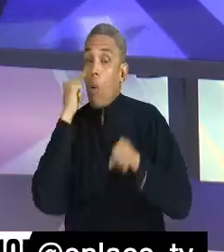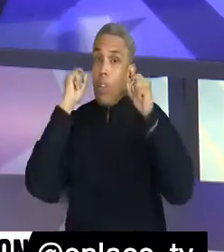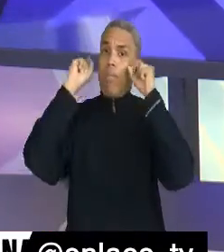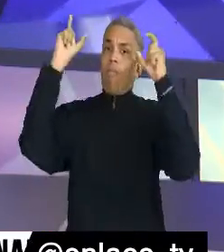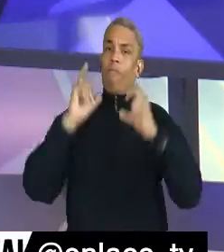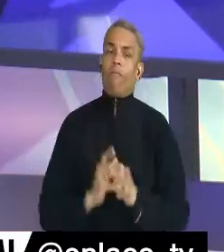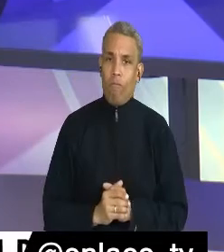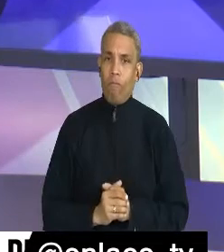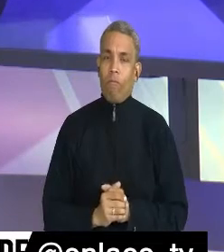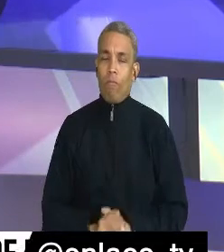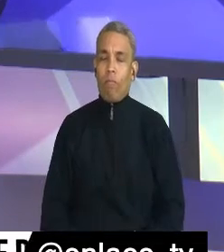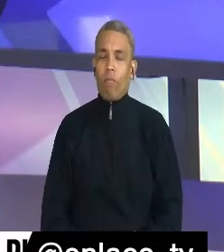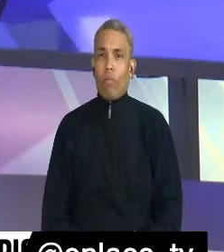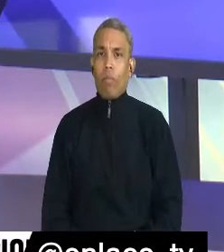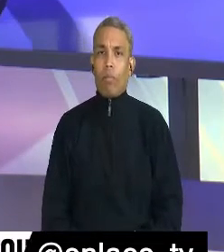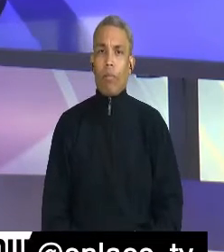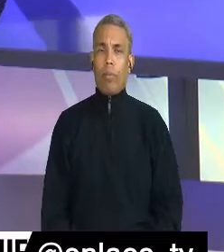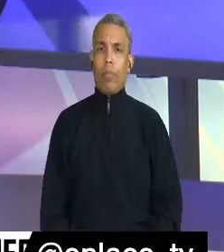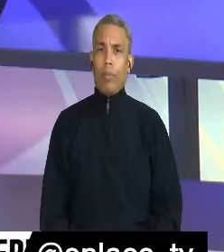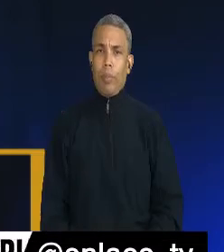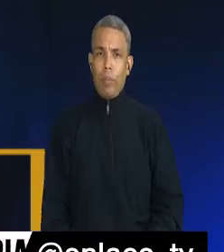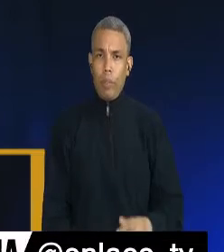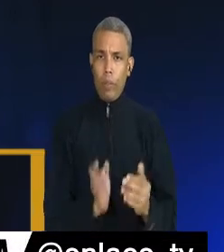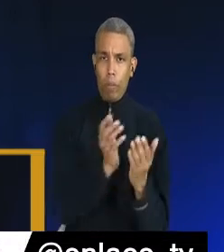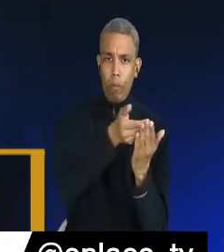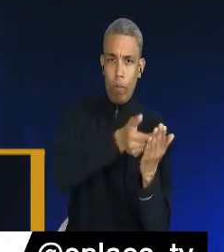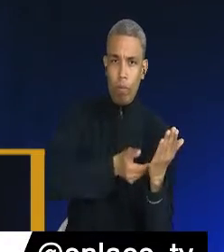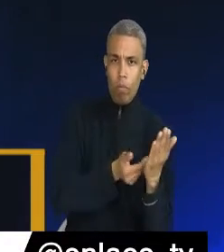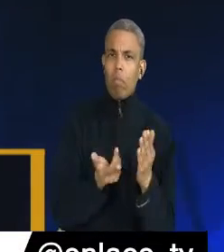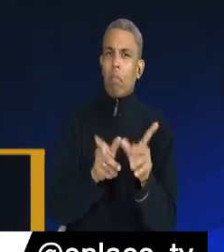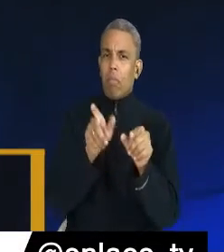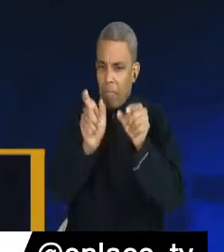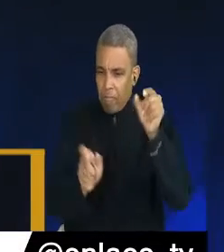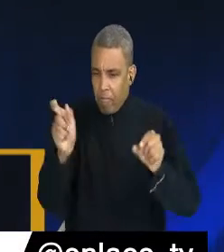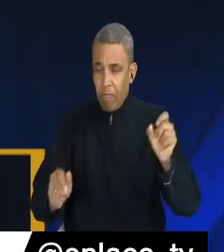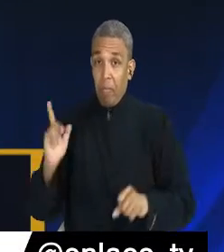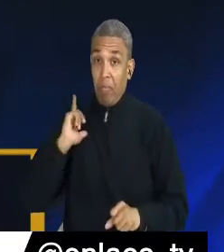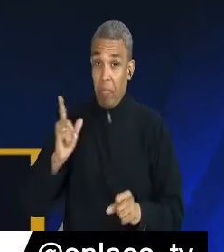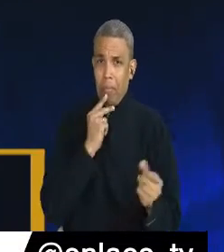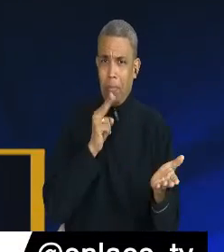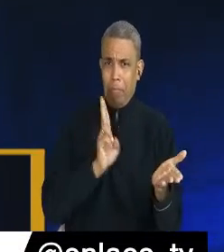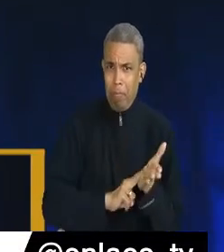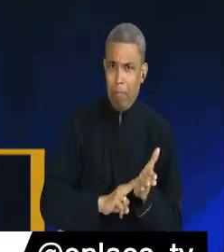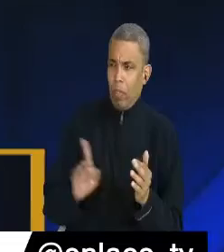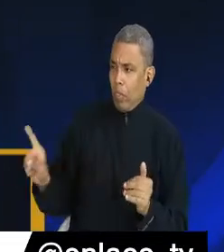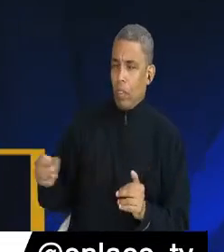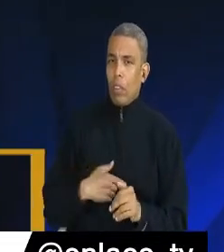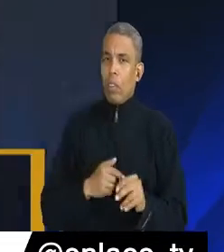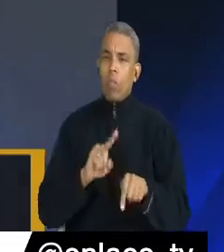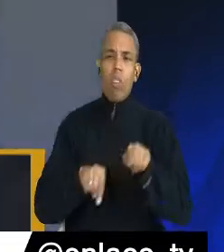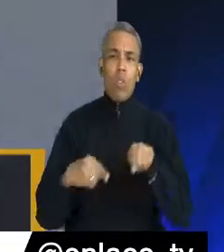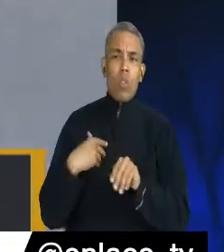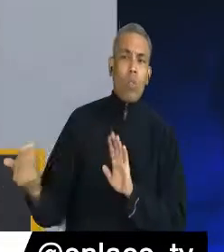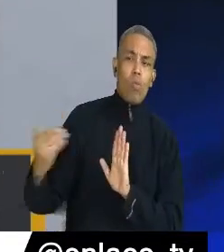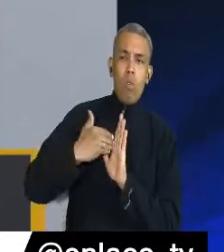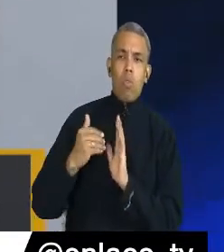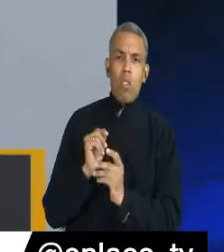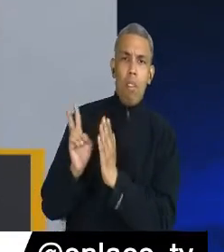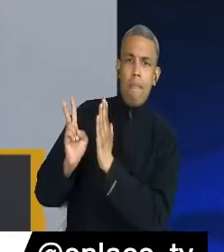un comunicado a la opinión pública los ediles de la ciudad denunciaron que son víctimas de amenazas de muerte